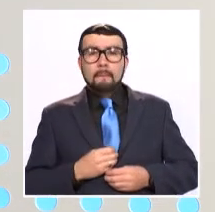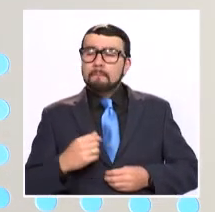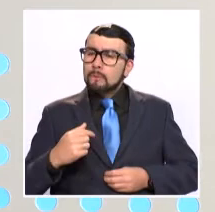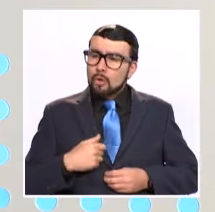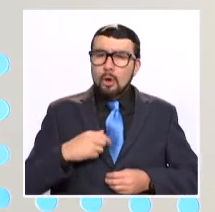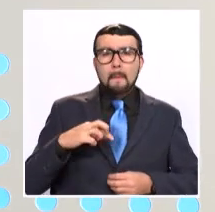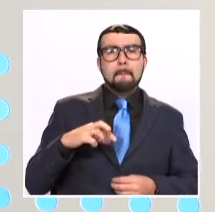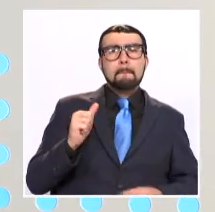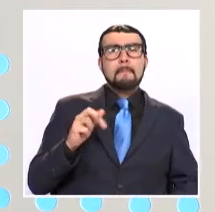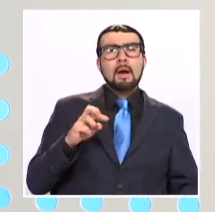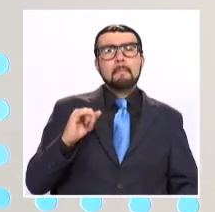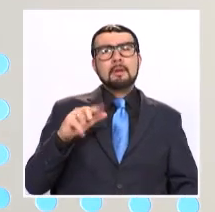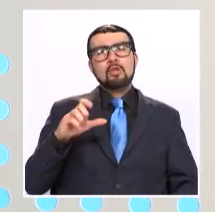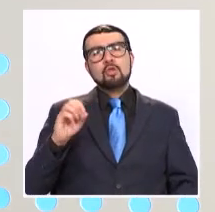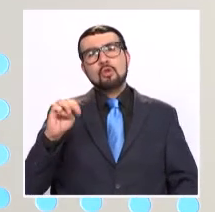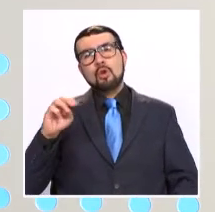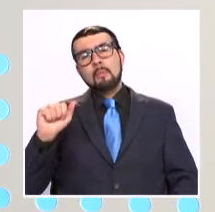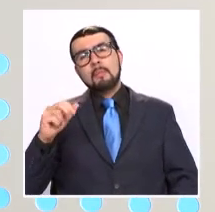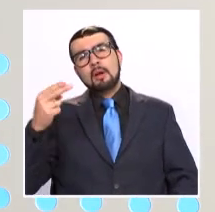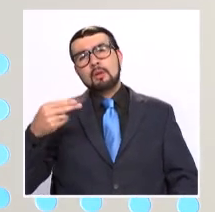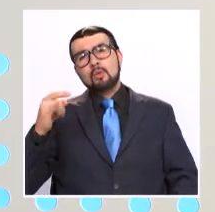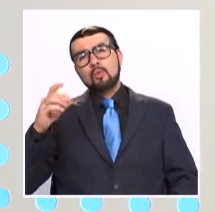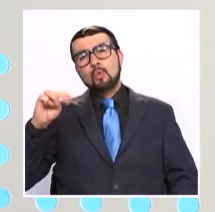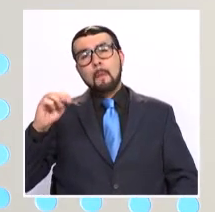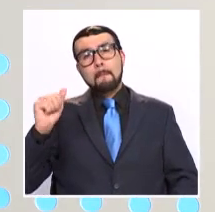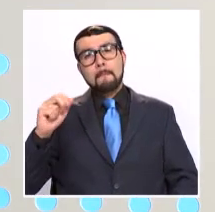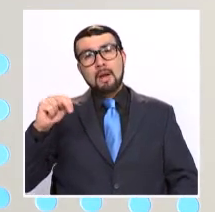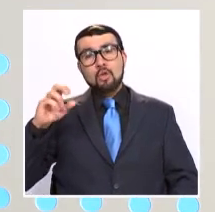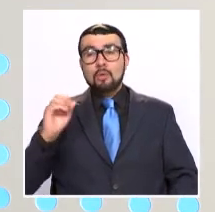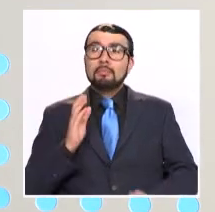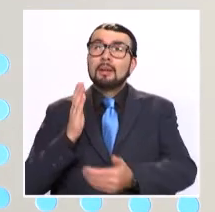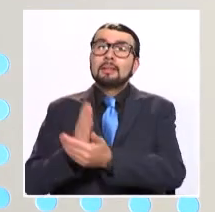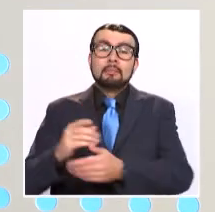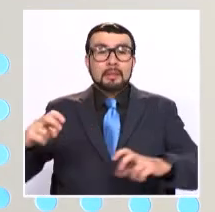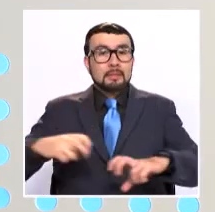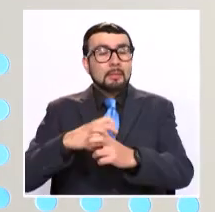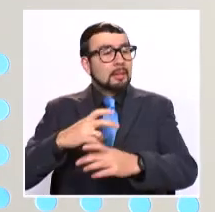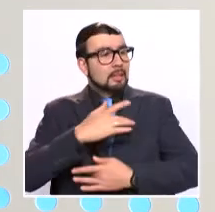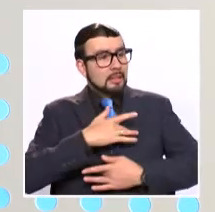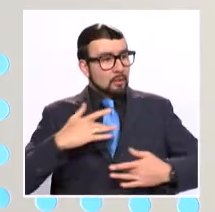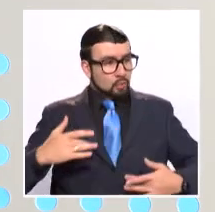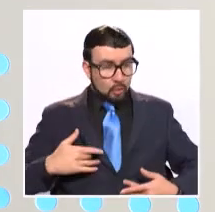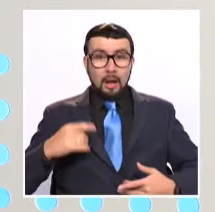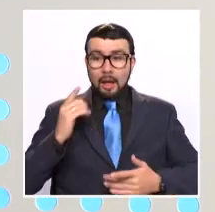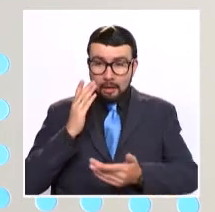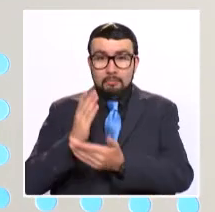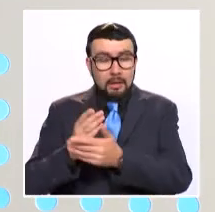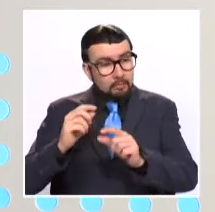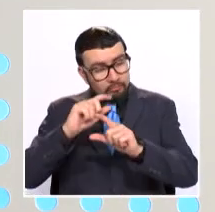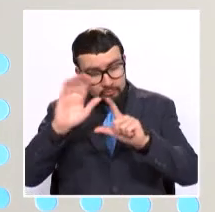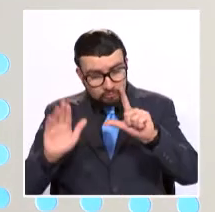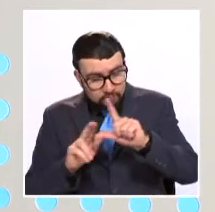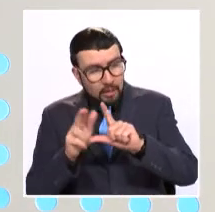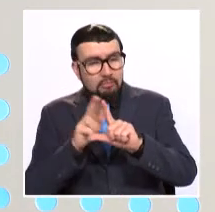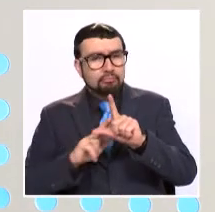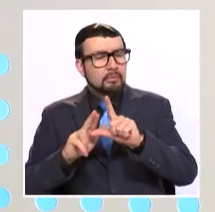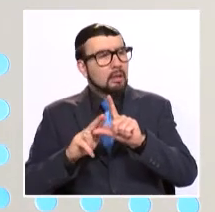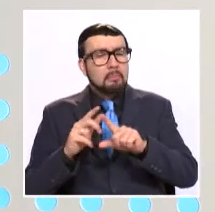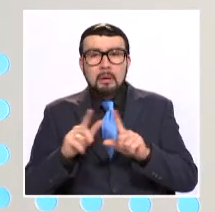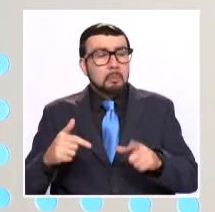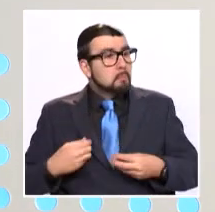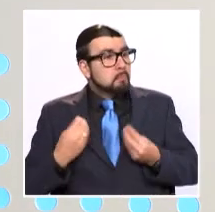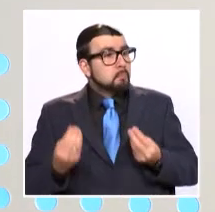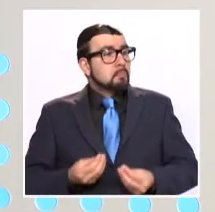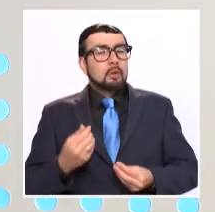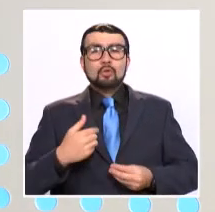humano. En el Parque de la Salud me hicieron la citología, pero no me dieron tratamiento, ¿qué debo hacer? Gracias. Yo estuve en mayo 2